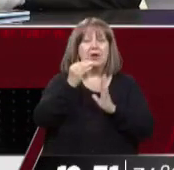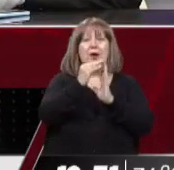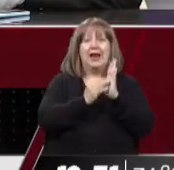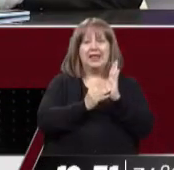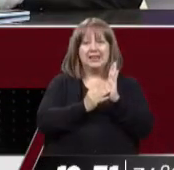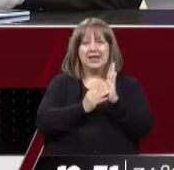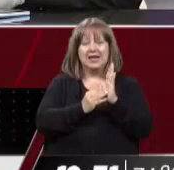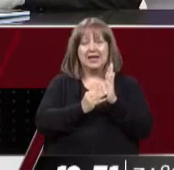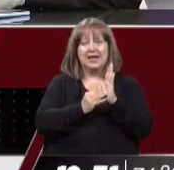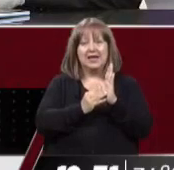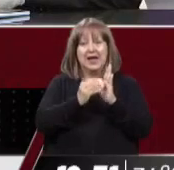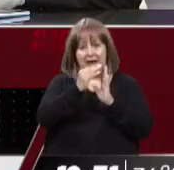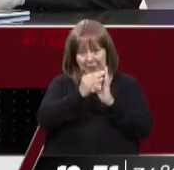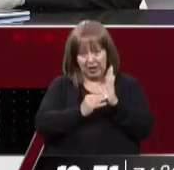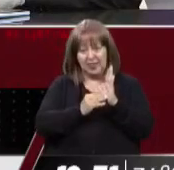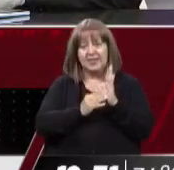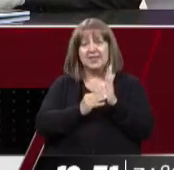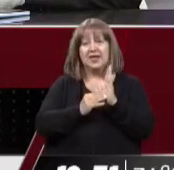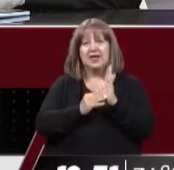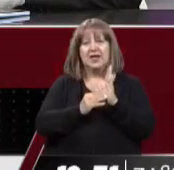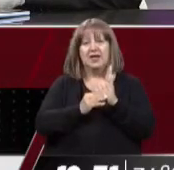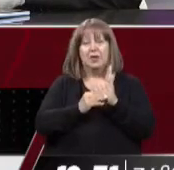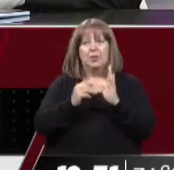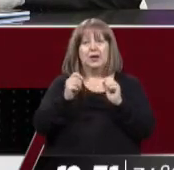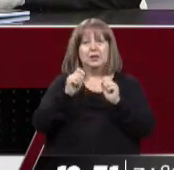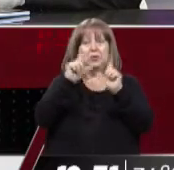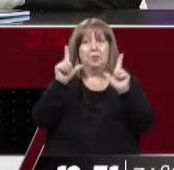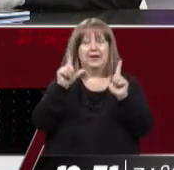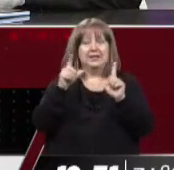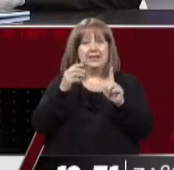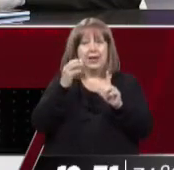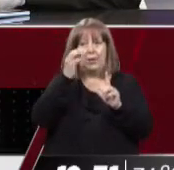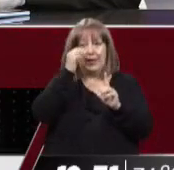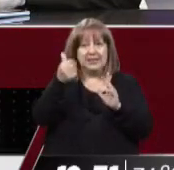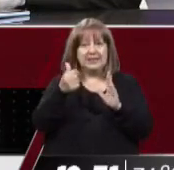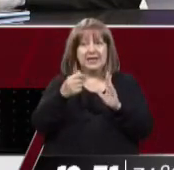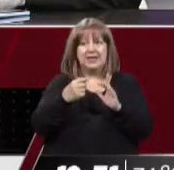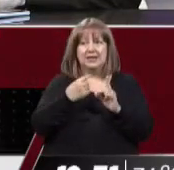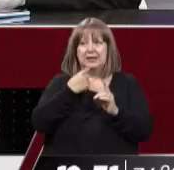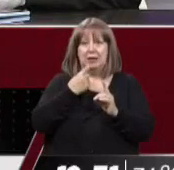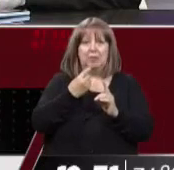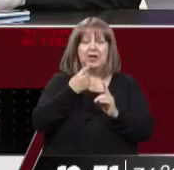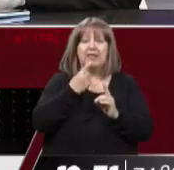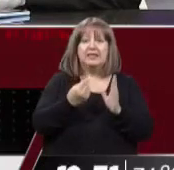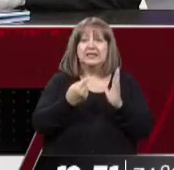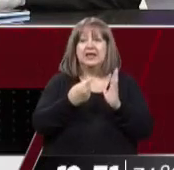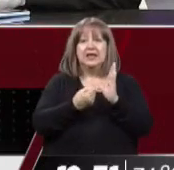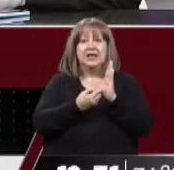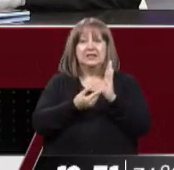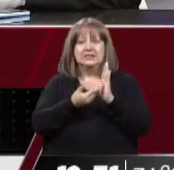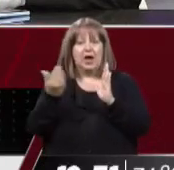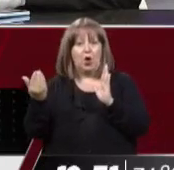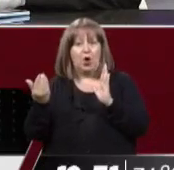creo que lo que le pasa al periodista, al colega, es que se ve sorprendido y ahí en ese apuro de tener que de decir, estoy ante la noticia del